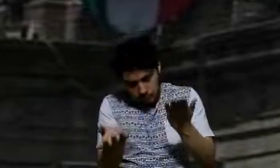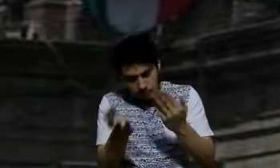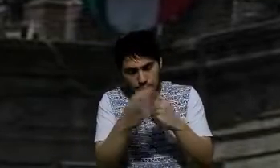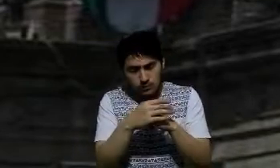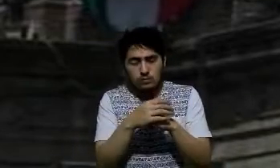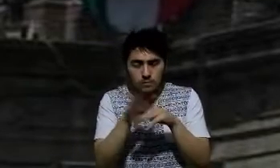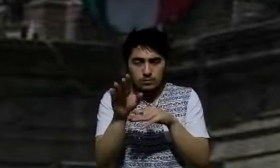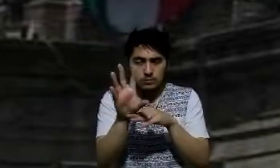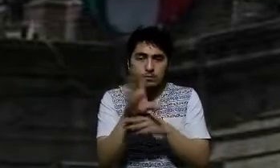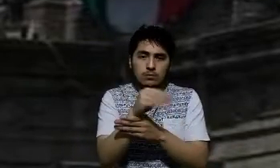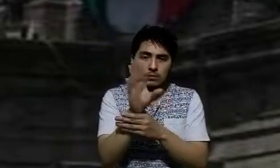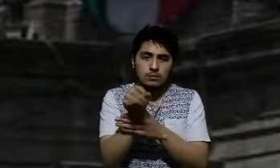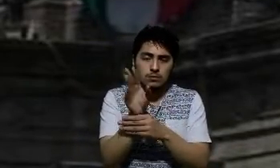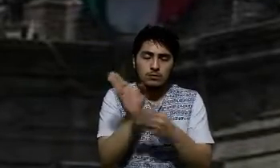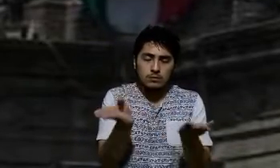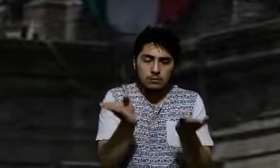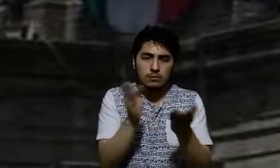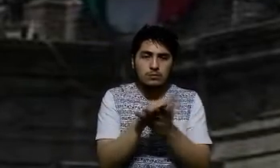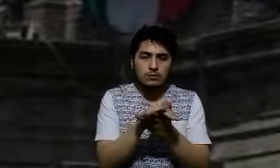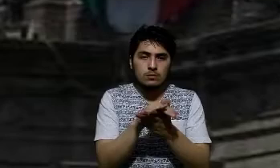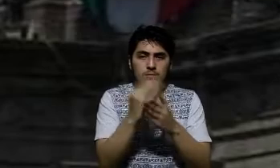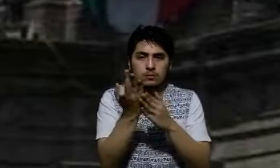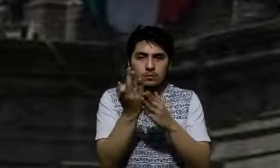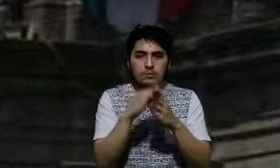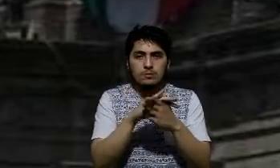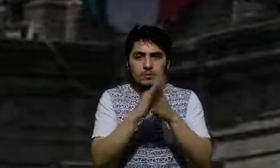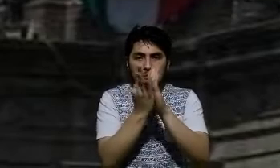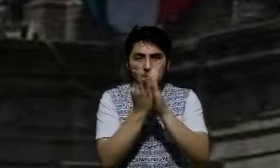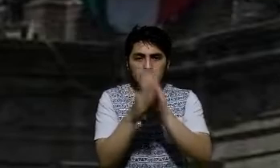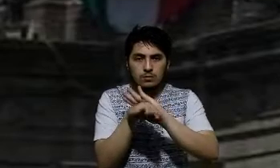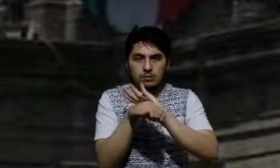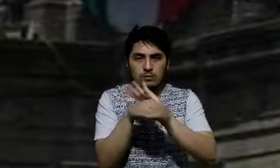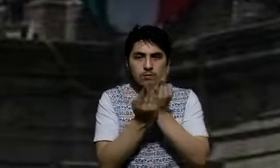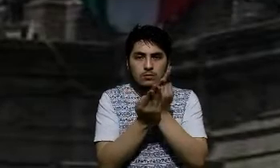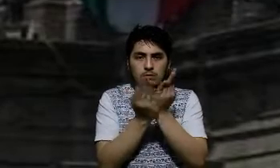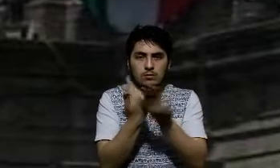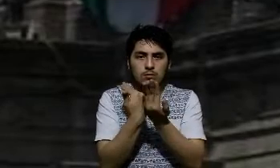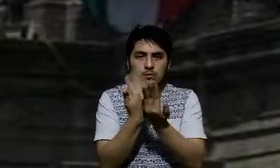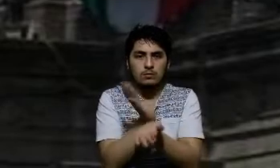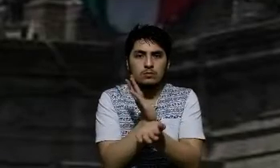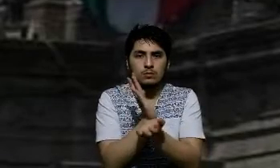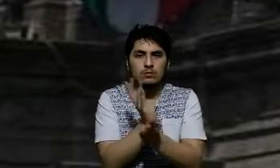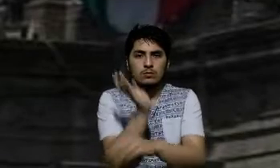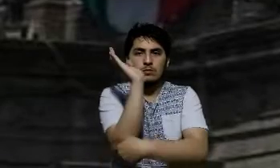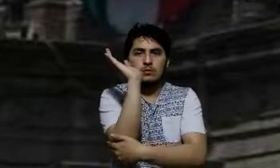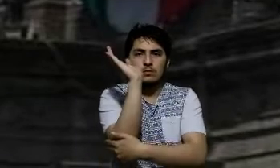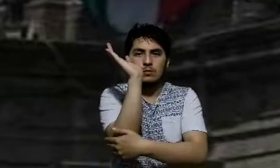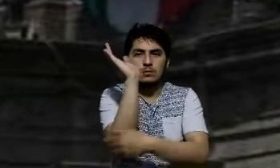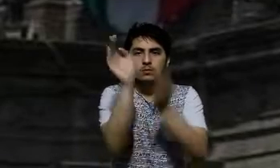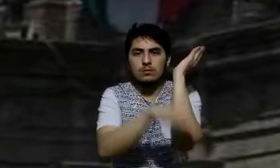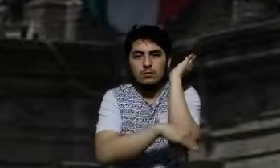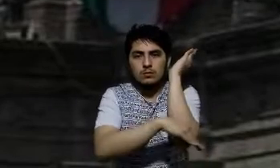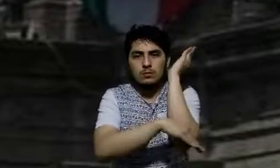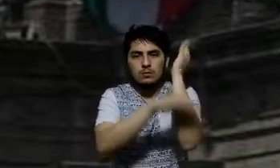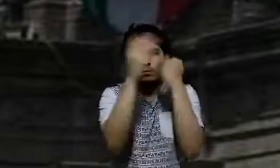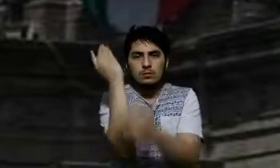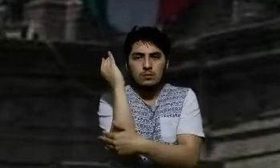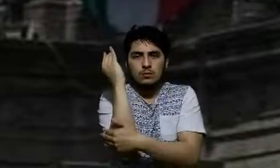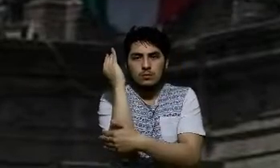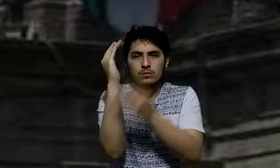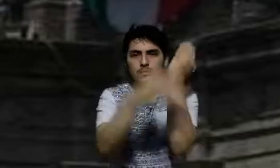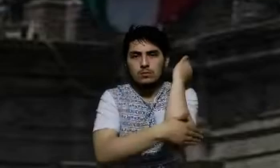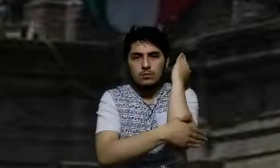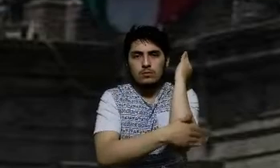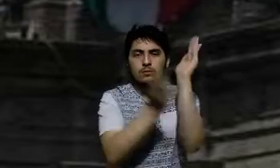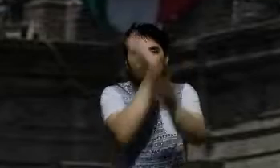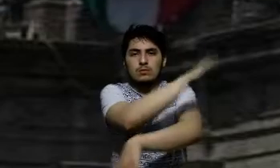papá Angelo, le voy a dar una pensión que se merece, una pensión que necesita y una pensión que